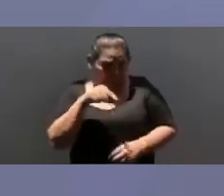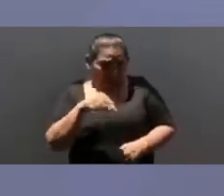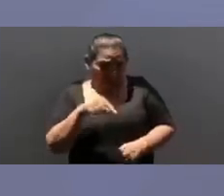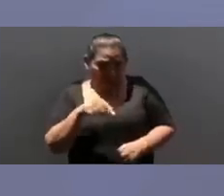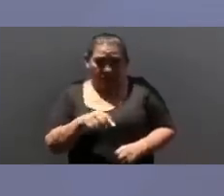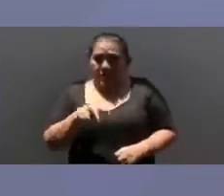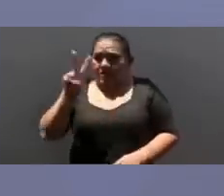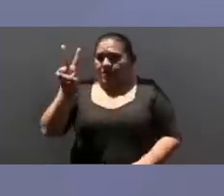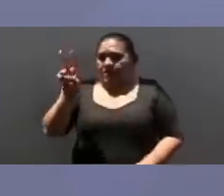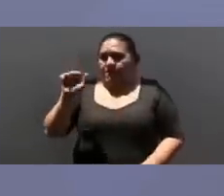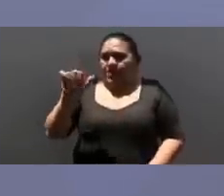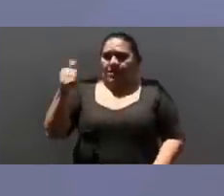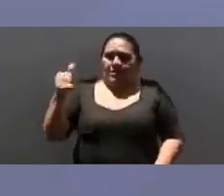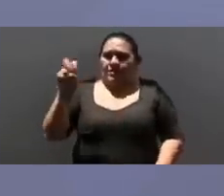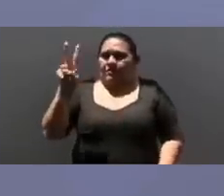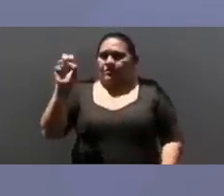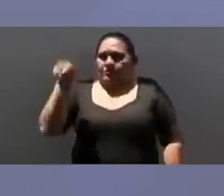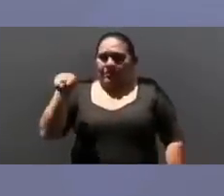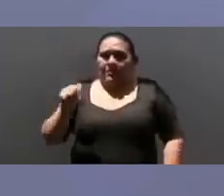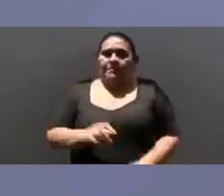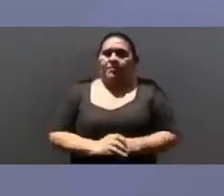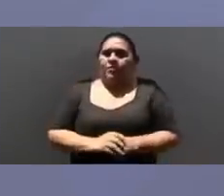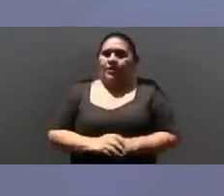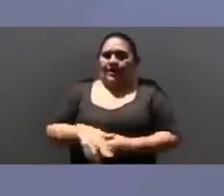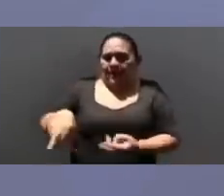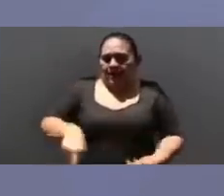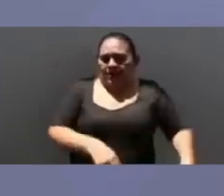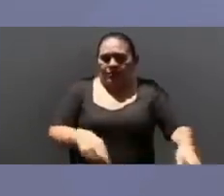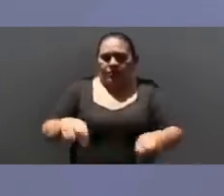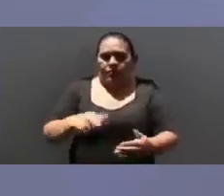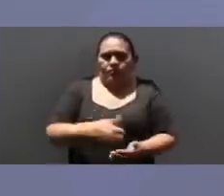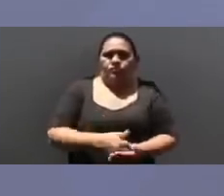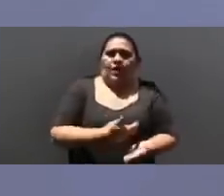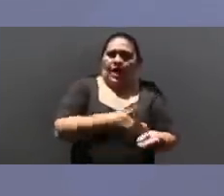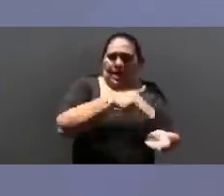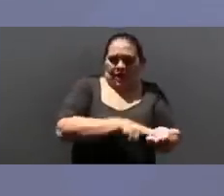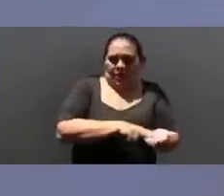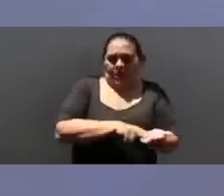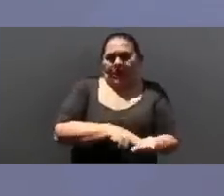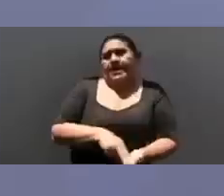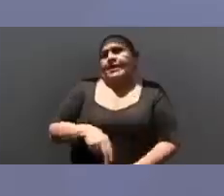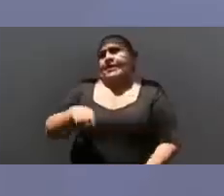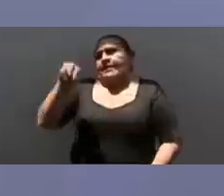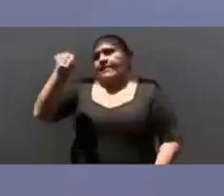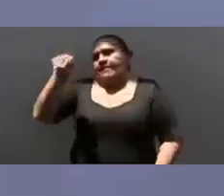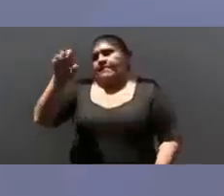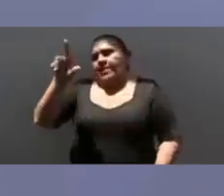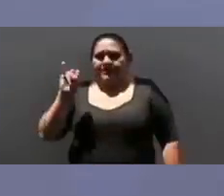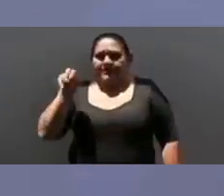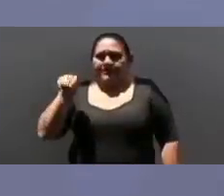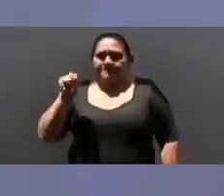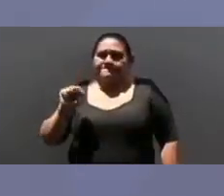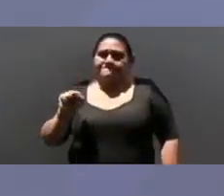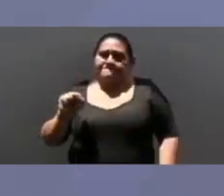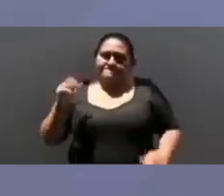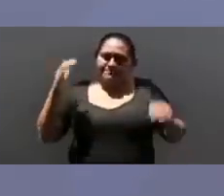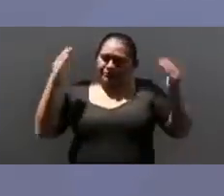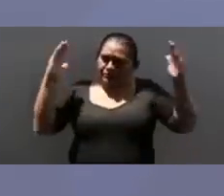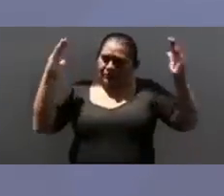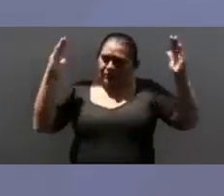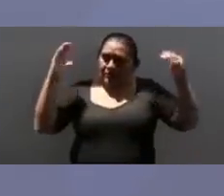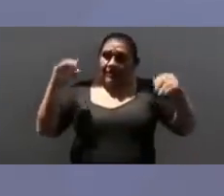Porque la ruta Héroes, Melchor, Ocampo en el mes de agosto llega a Canacín. Y en el